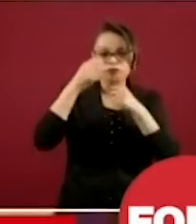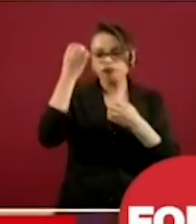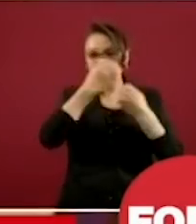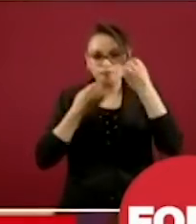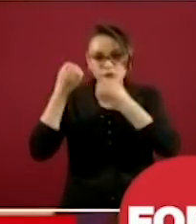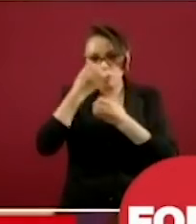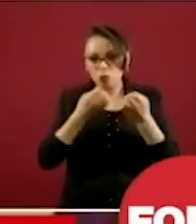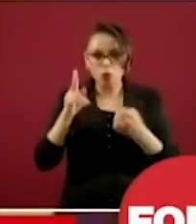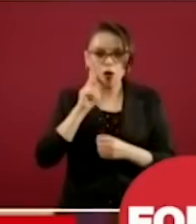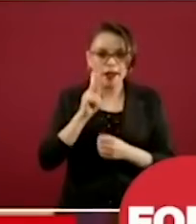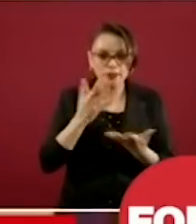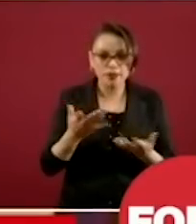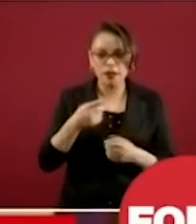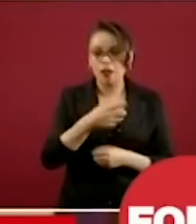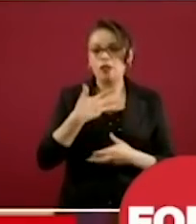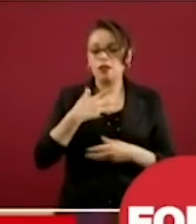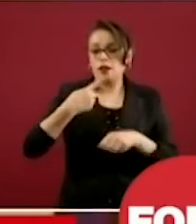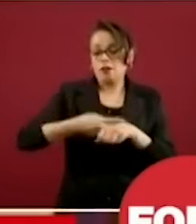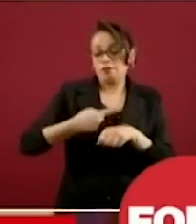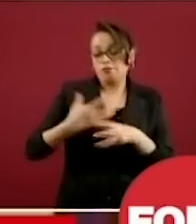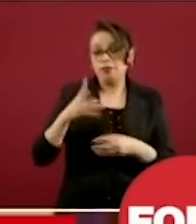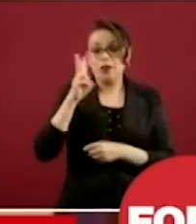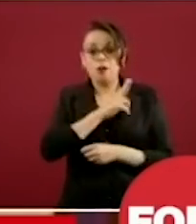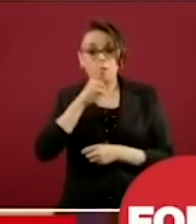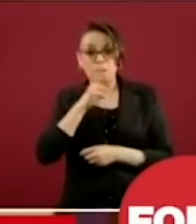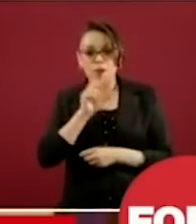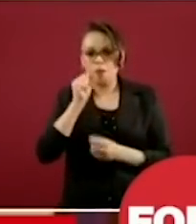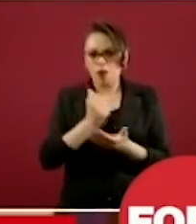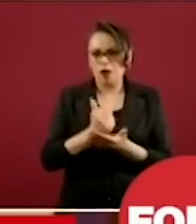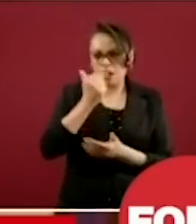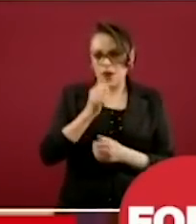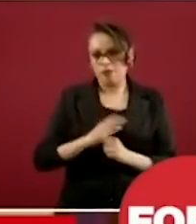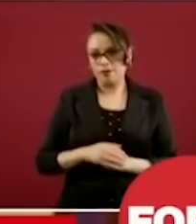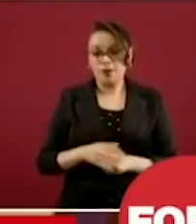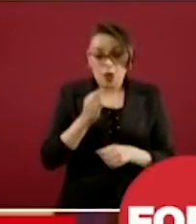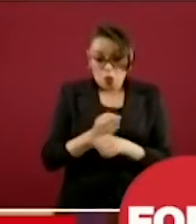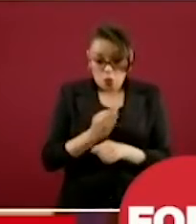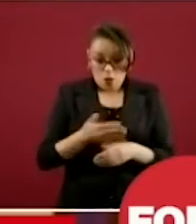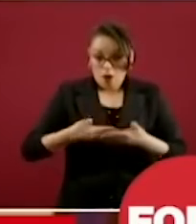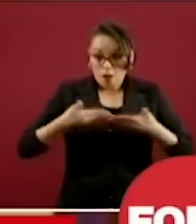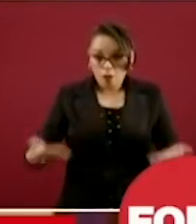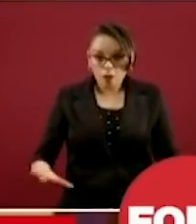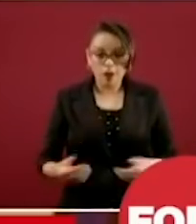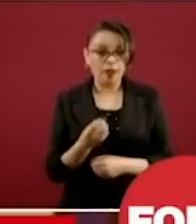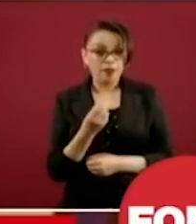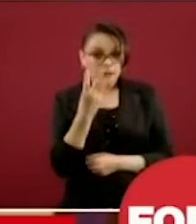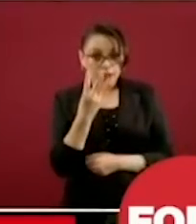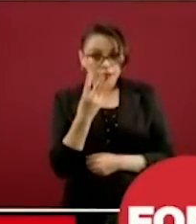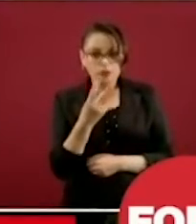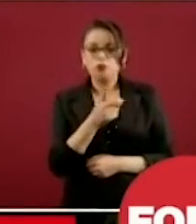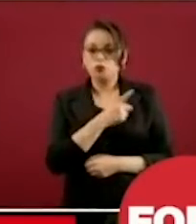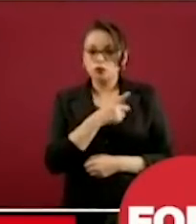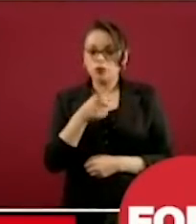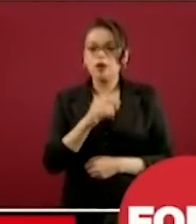una infección respiratoria aguda, 3 de ellas en este momento o hasta este momento solamente han sido